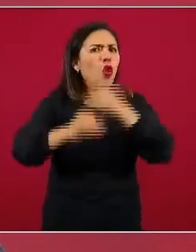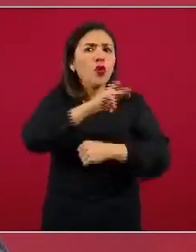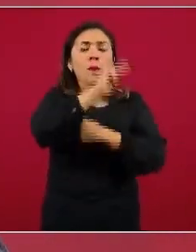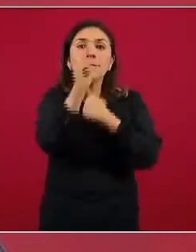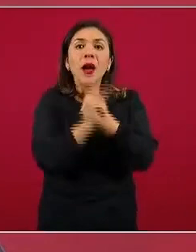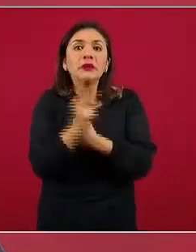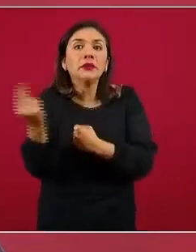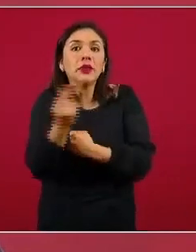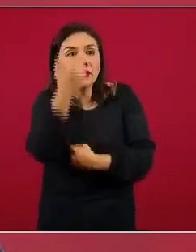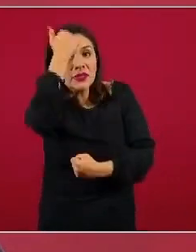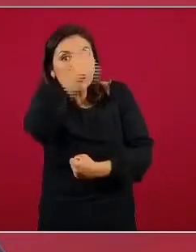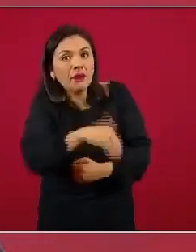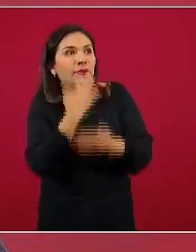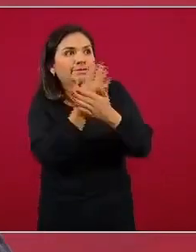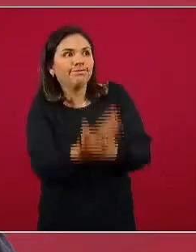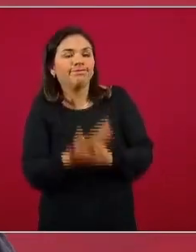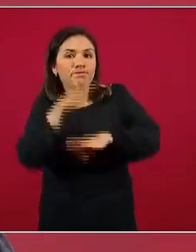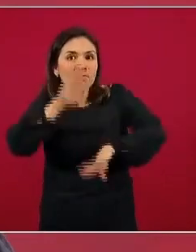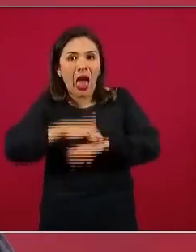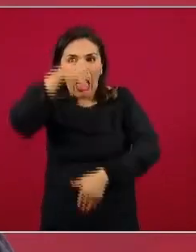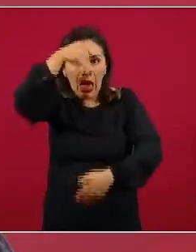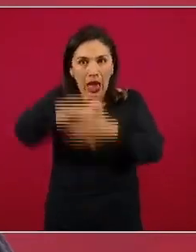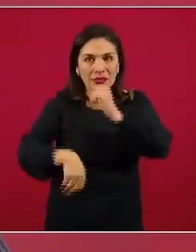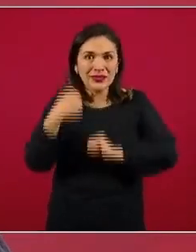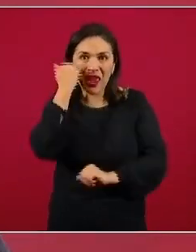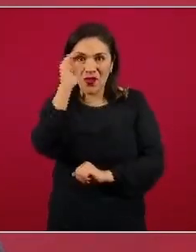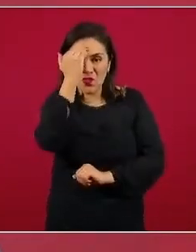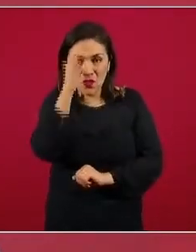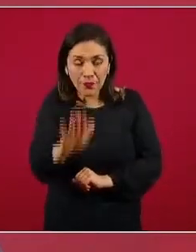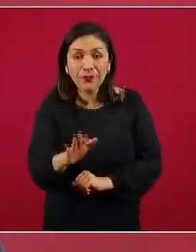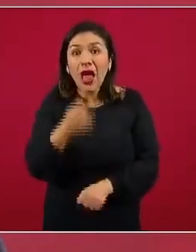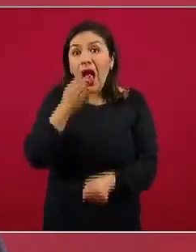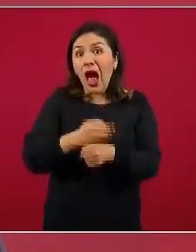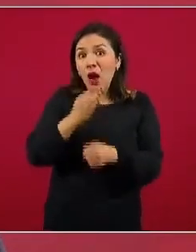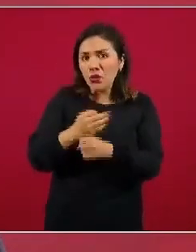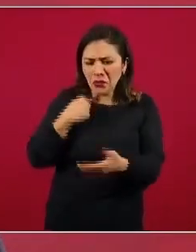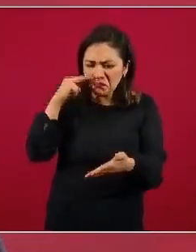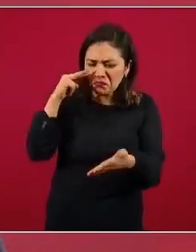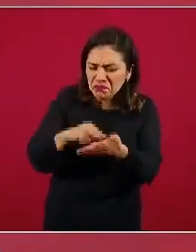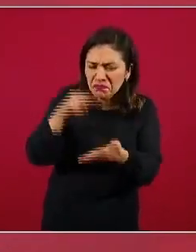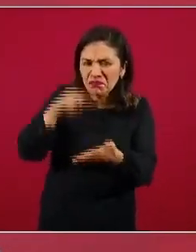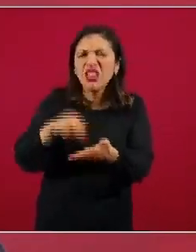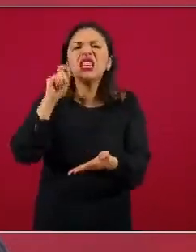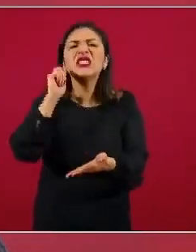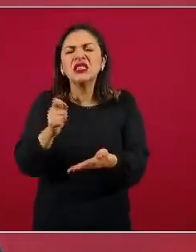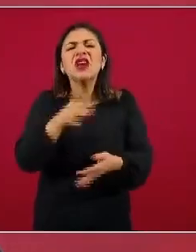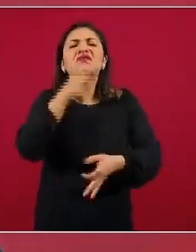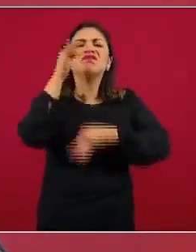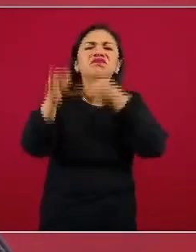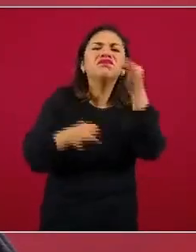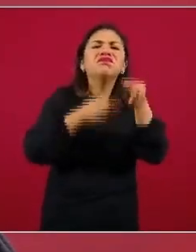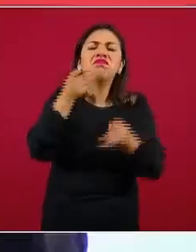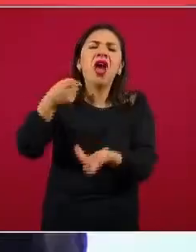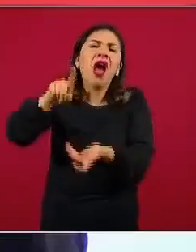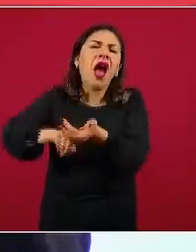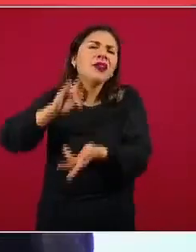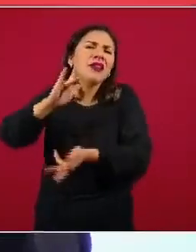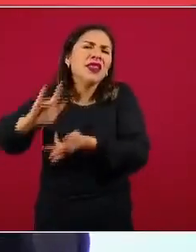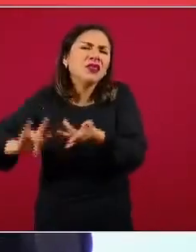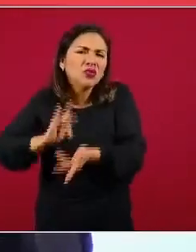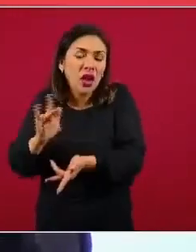estamos esperando conocer a fondo. Lo que se ha tenido hasta el momento han sido publicaciones en redes